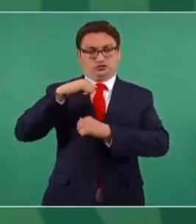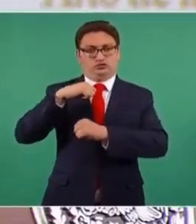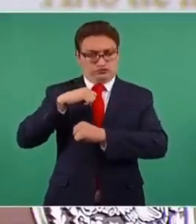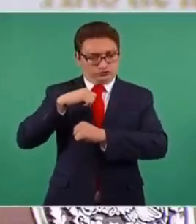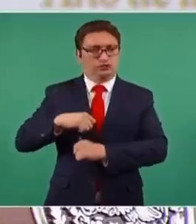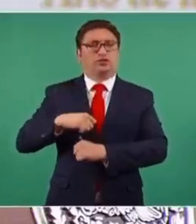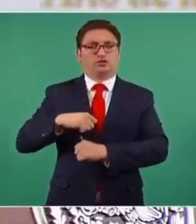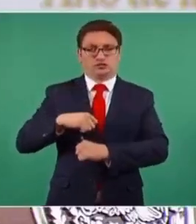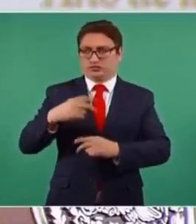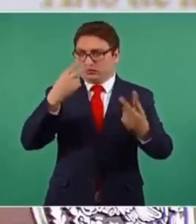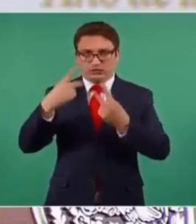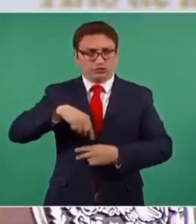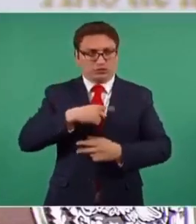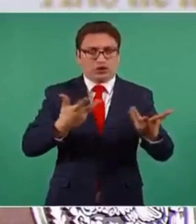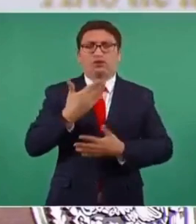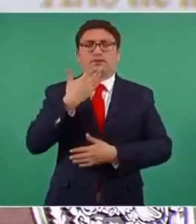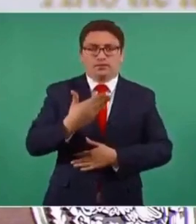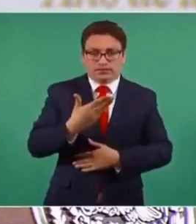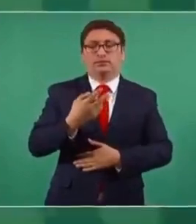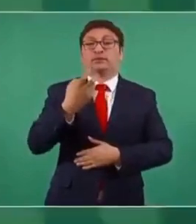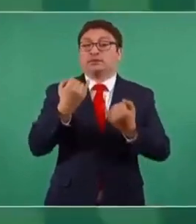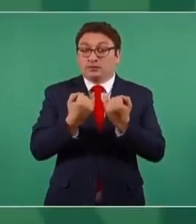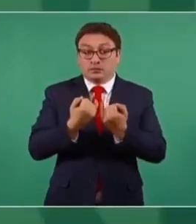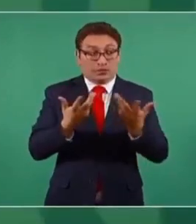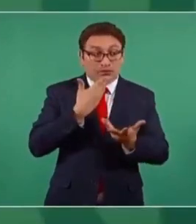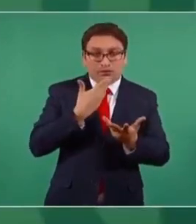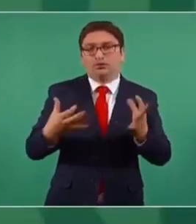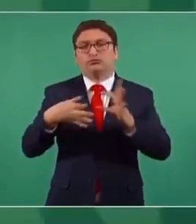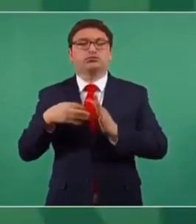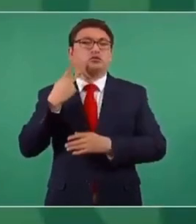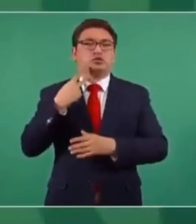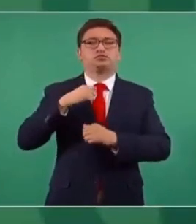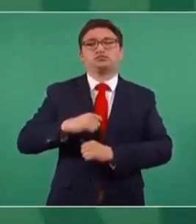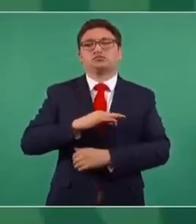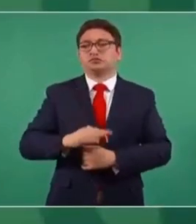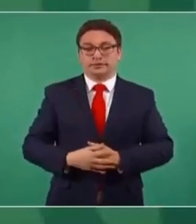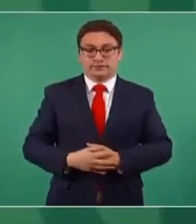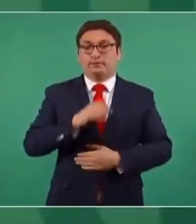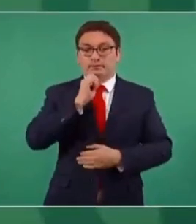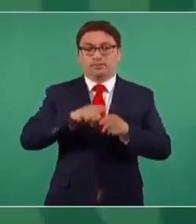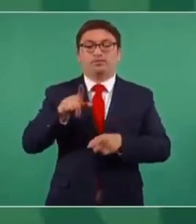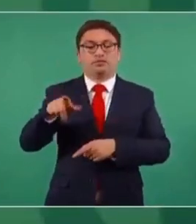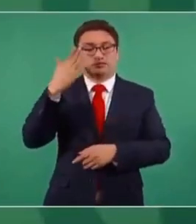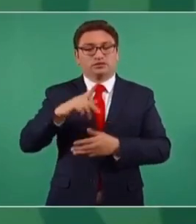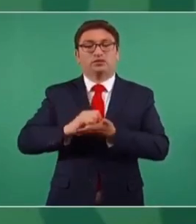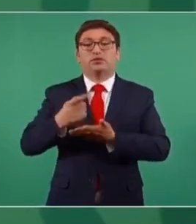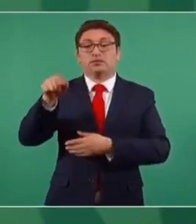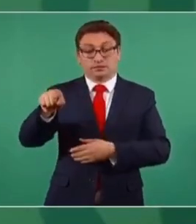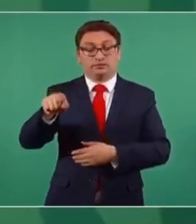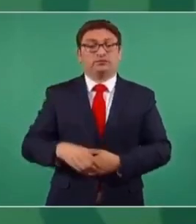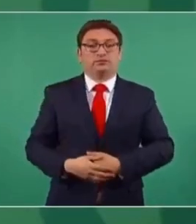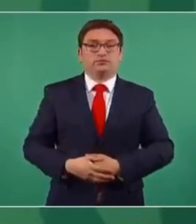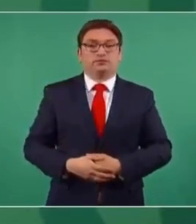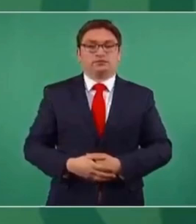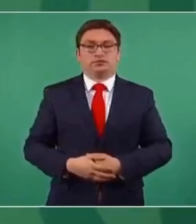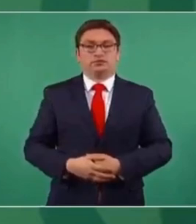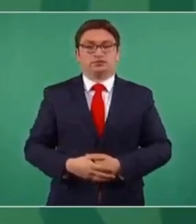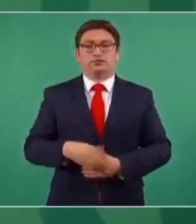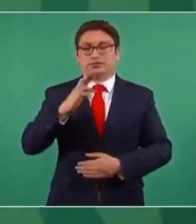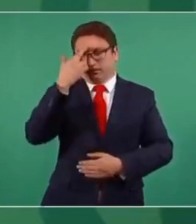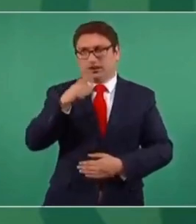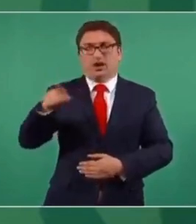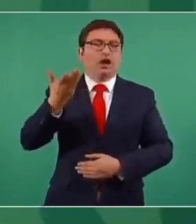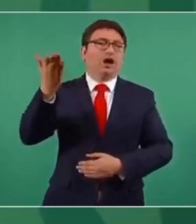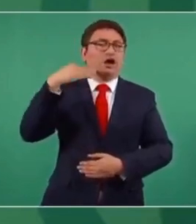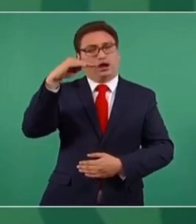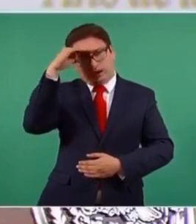moral y por eso tenemos autoridad política. Hasta en el caso de Tamaulipas, que llegaron a